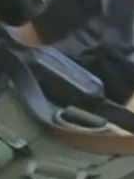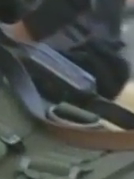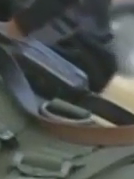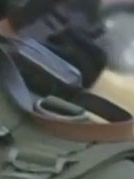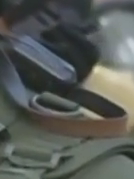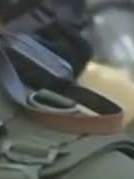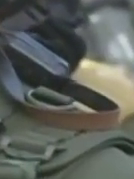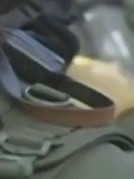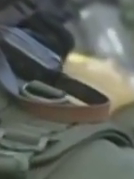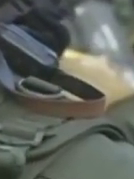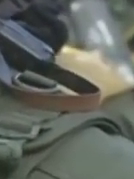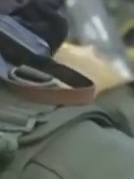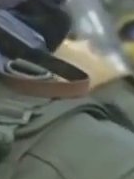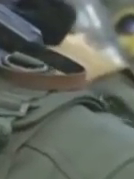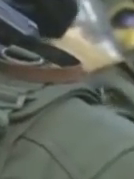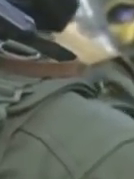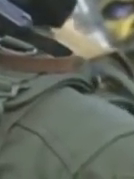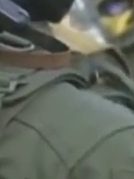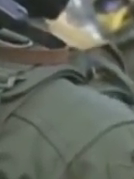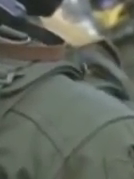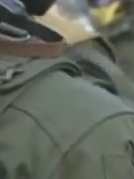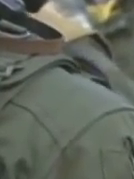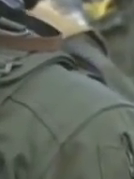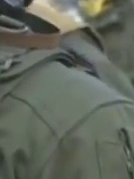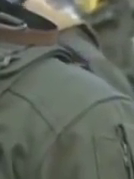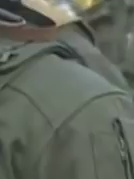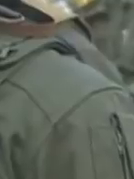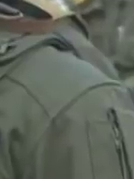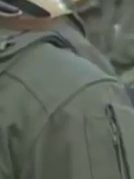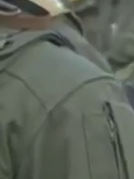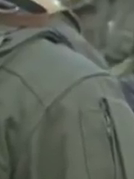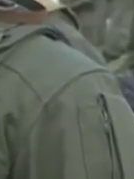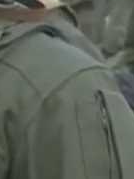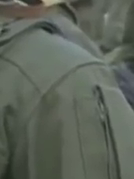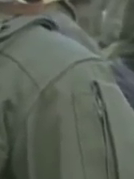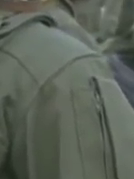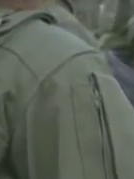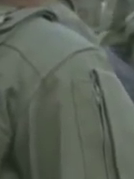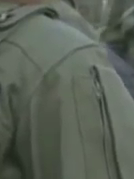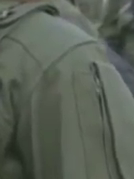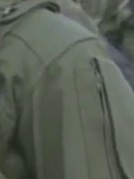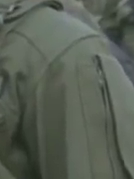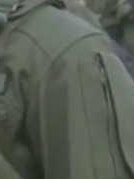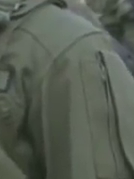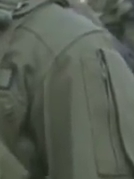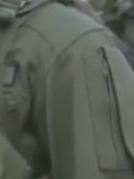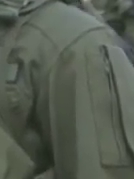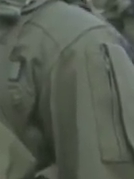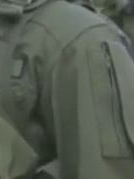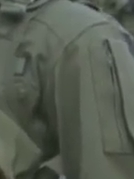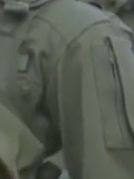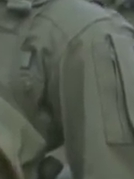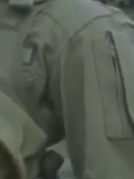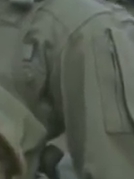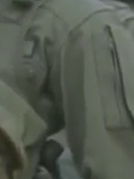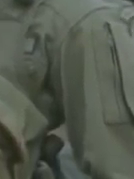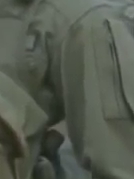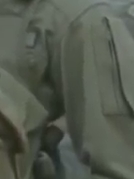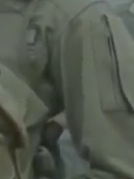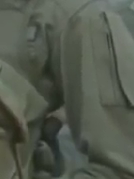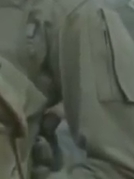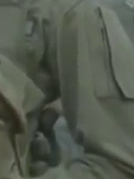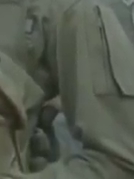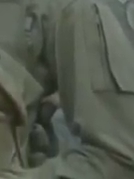institucional anciano nicolás maduro moros presidente constitucional de la república bolivariana de venezuela comandante